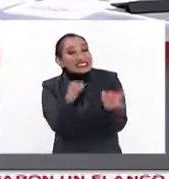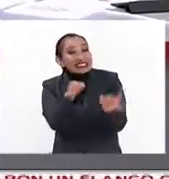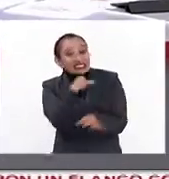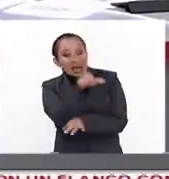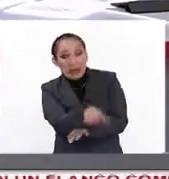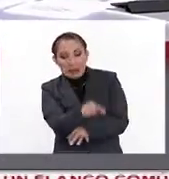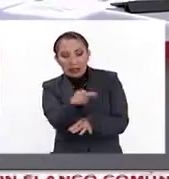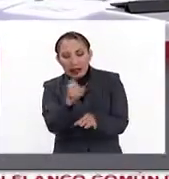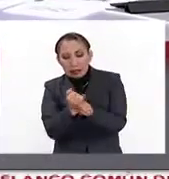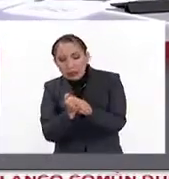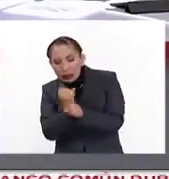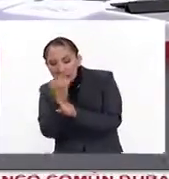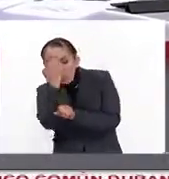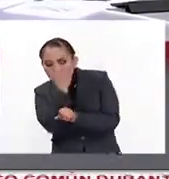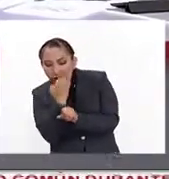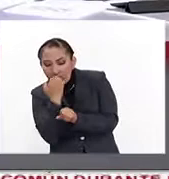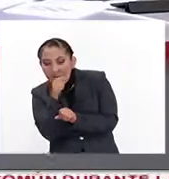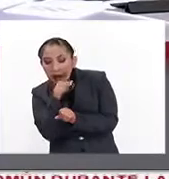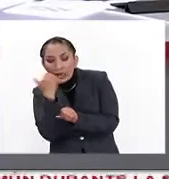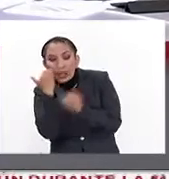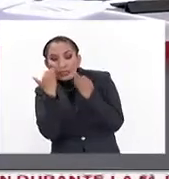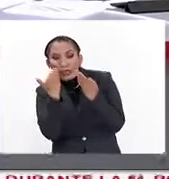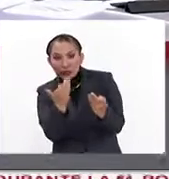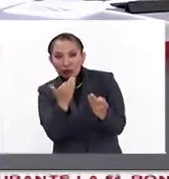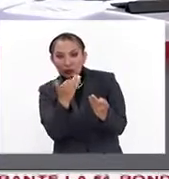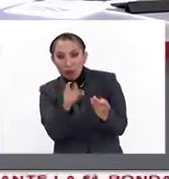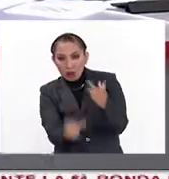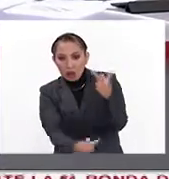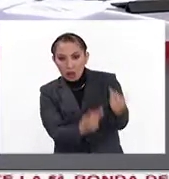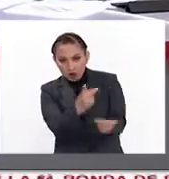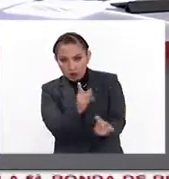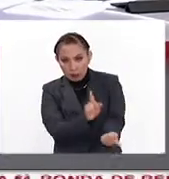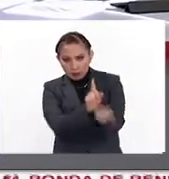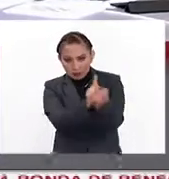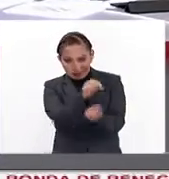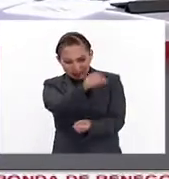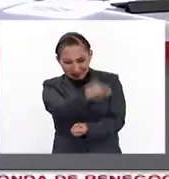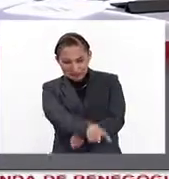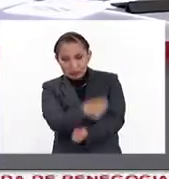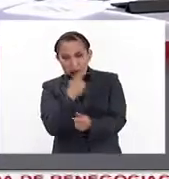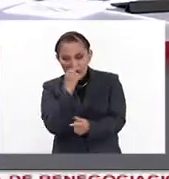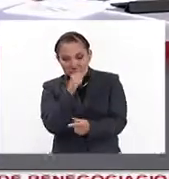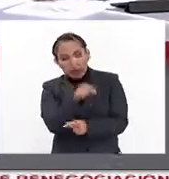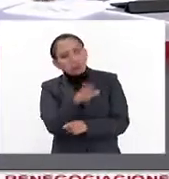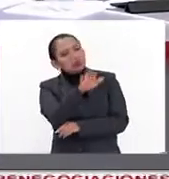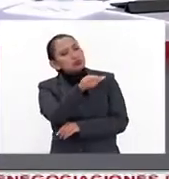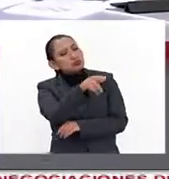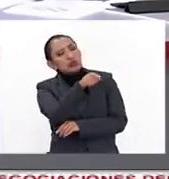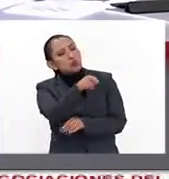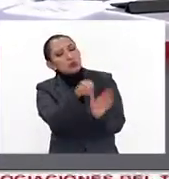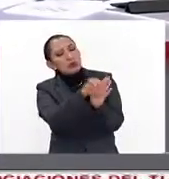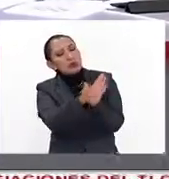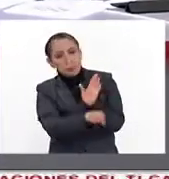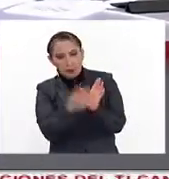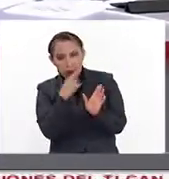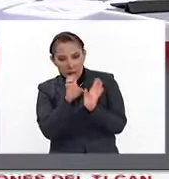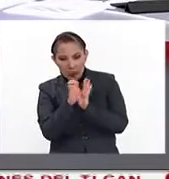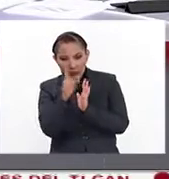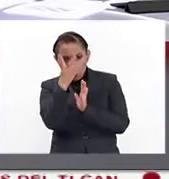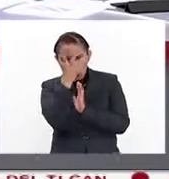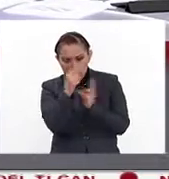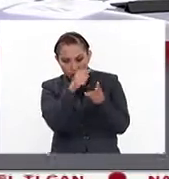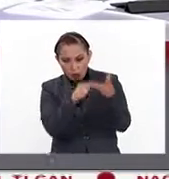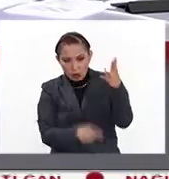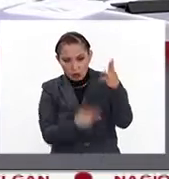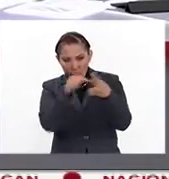estudio, si bien intenta ser testimonial, porque se le preguntó al policía sobre algunos ejemplos que te voy a dar, solamente son